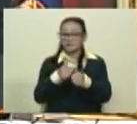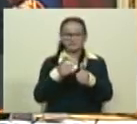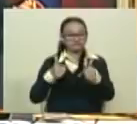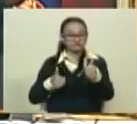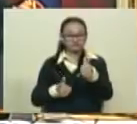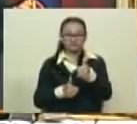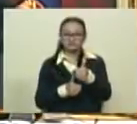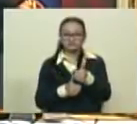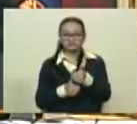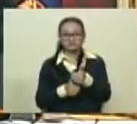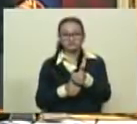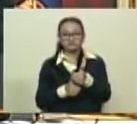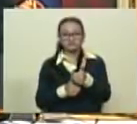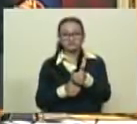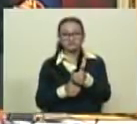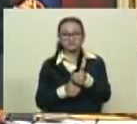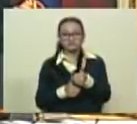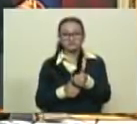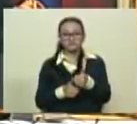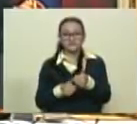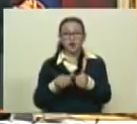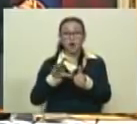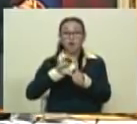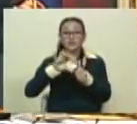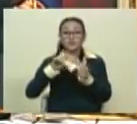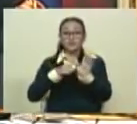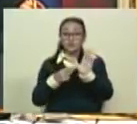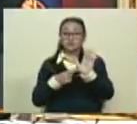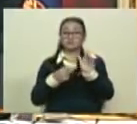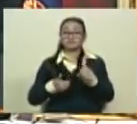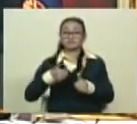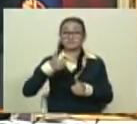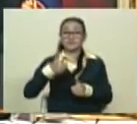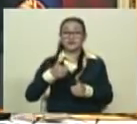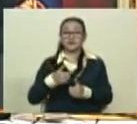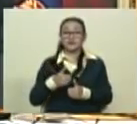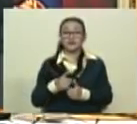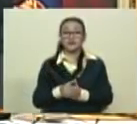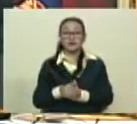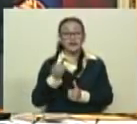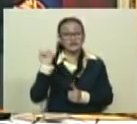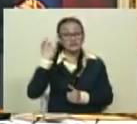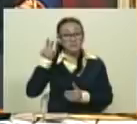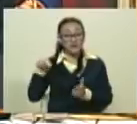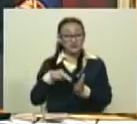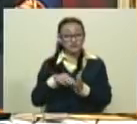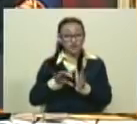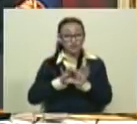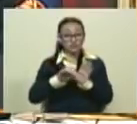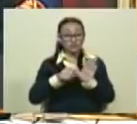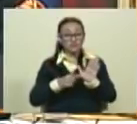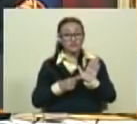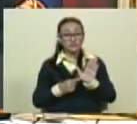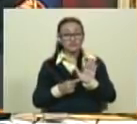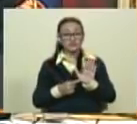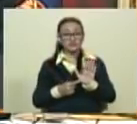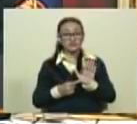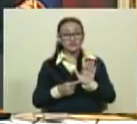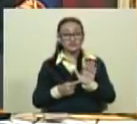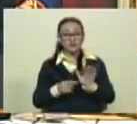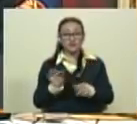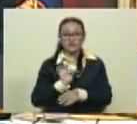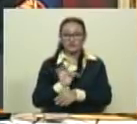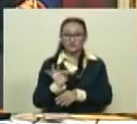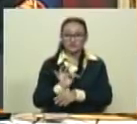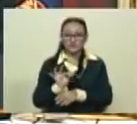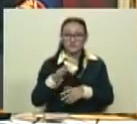con sabiduría, razón constitucional, la Asamblea Nacional Constituyente ha decretado el